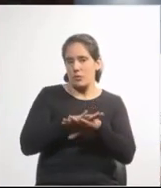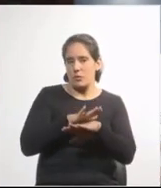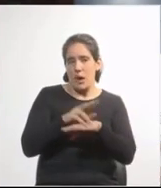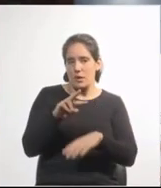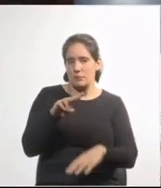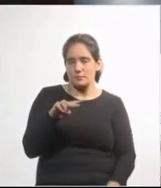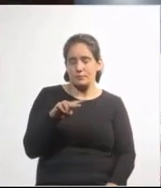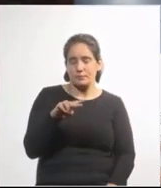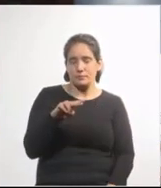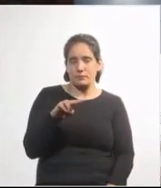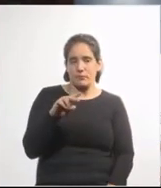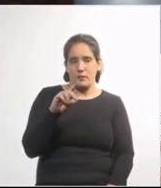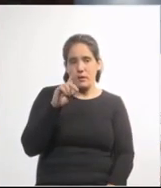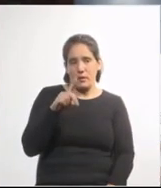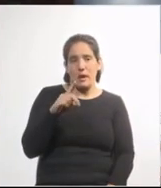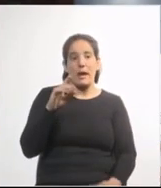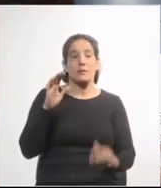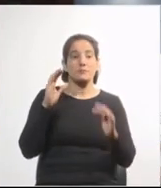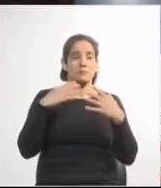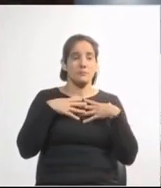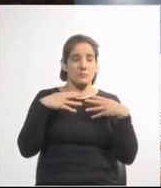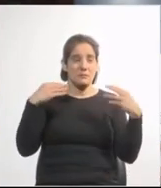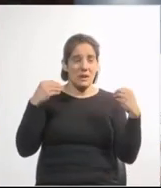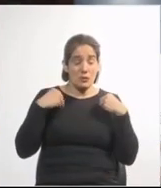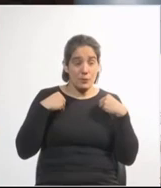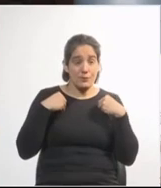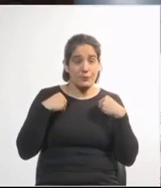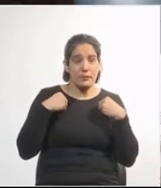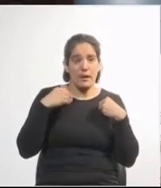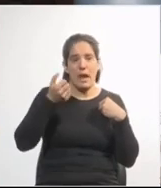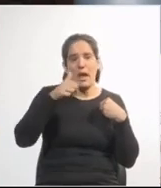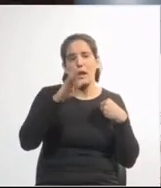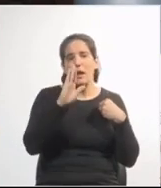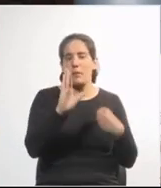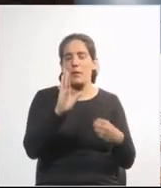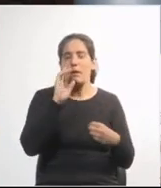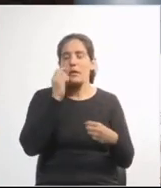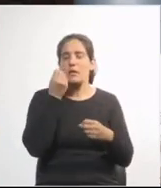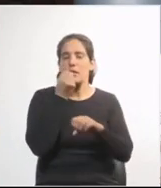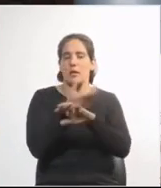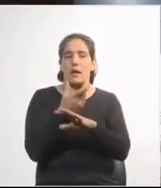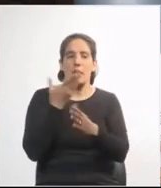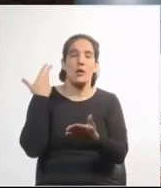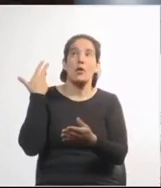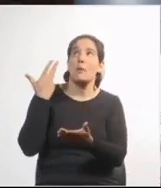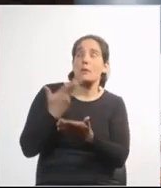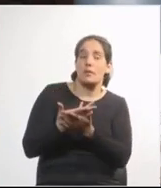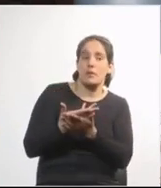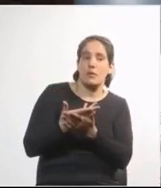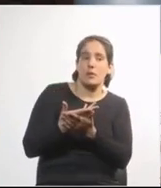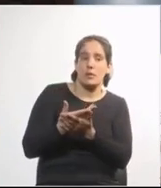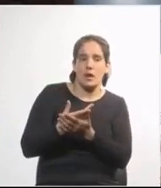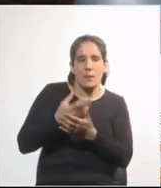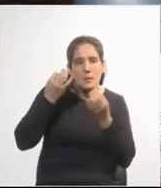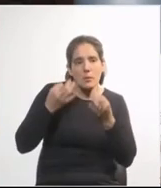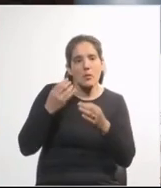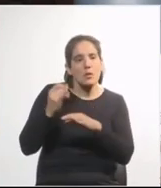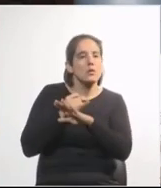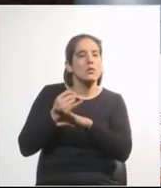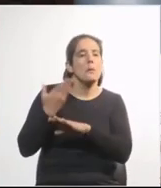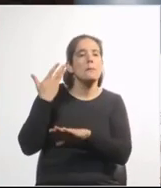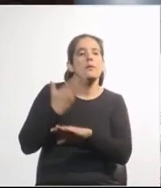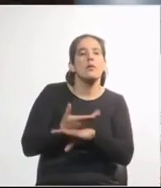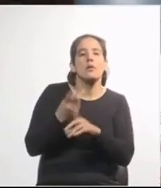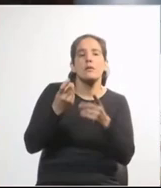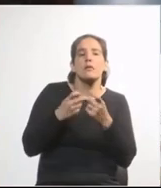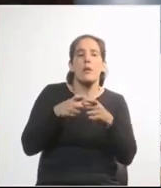y en particular en lo que hace a la ANEP, en la necesidad de atender la solicitud que realizó el propio organismo de contar